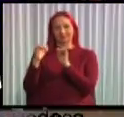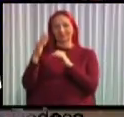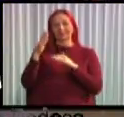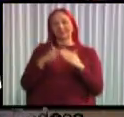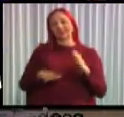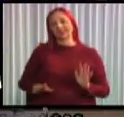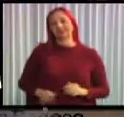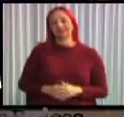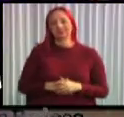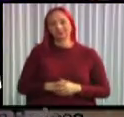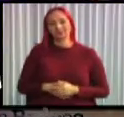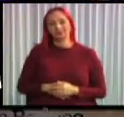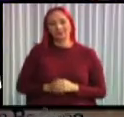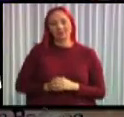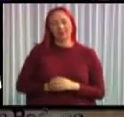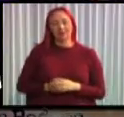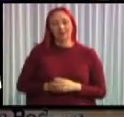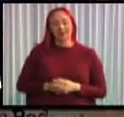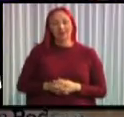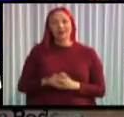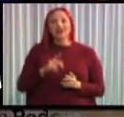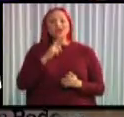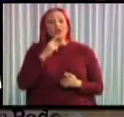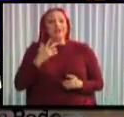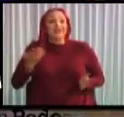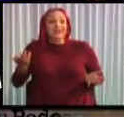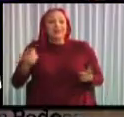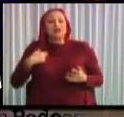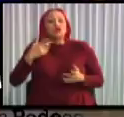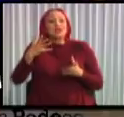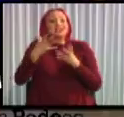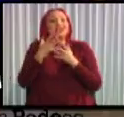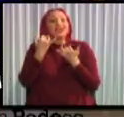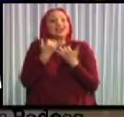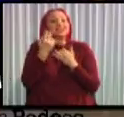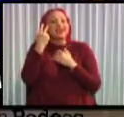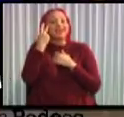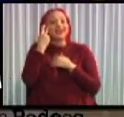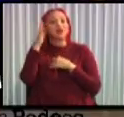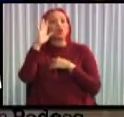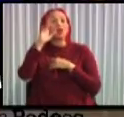Por No, definitivamente. Yo quisiera, a ver,